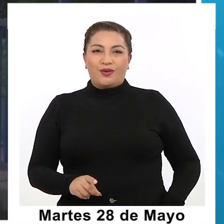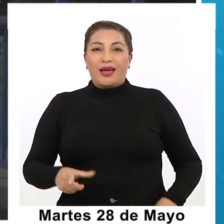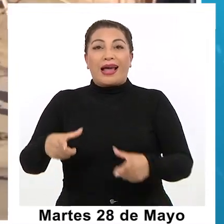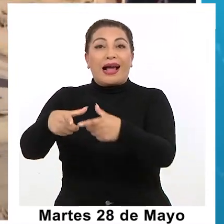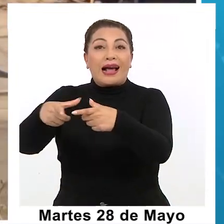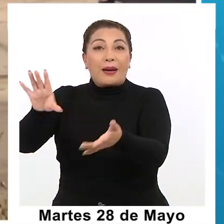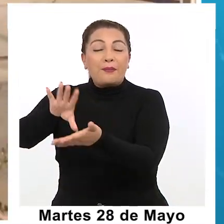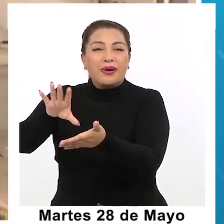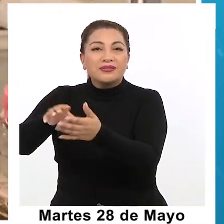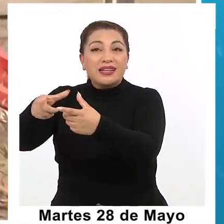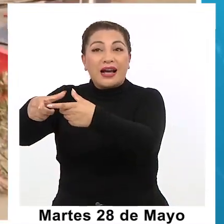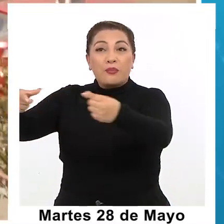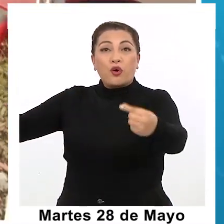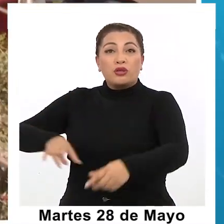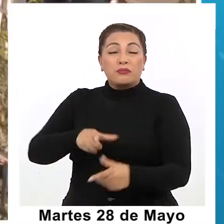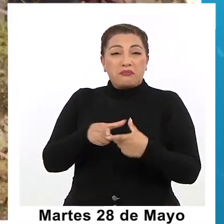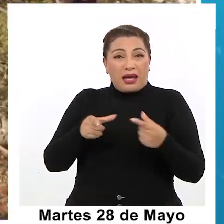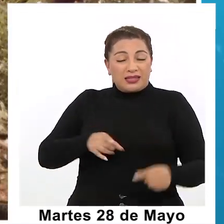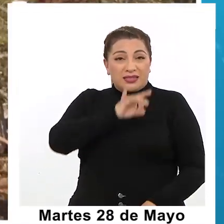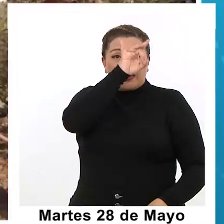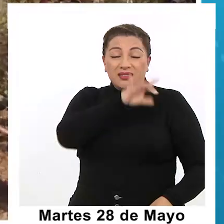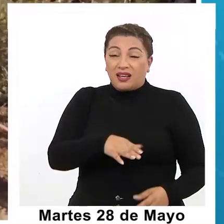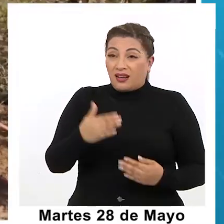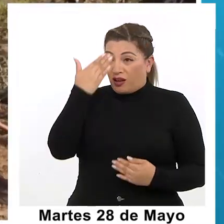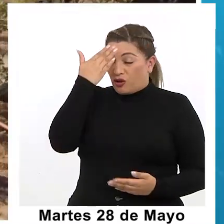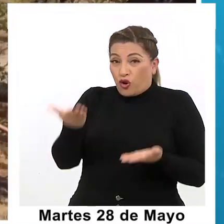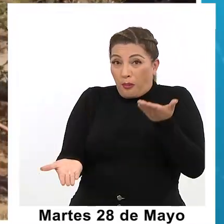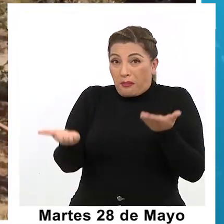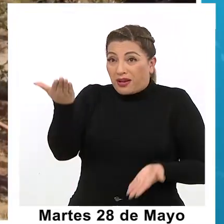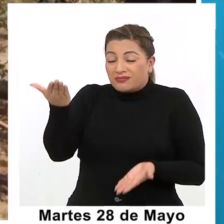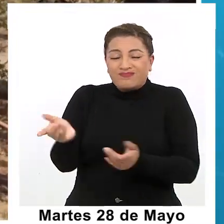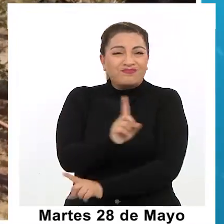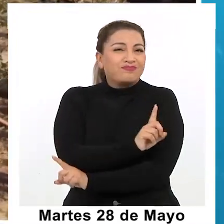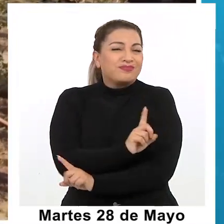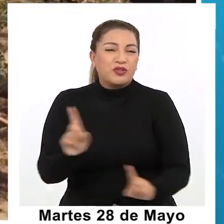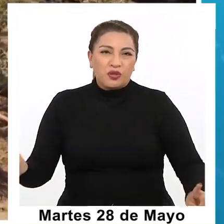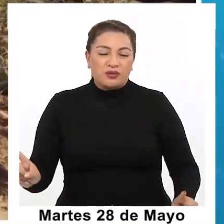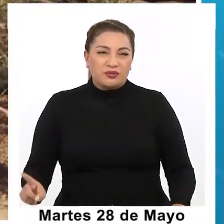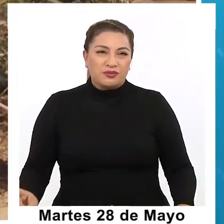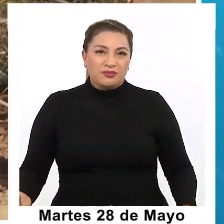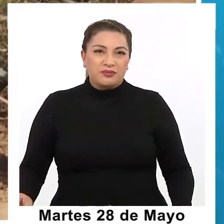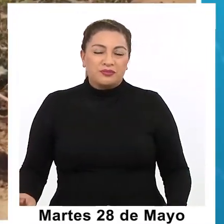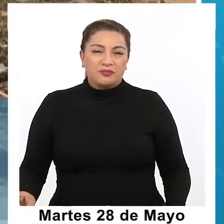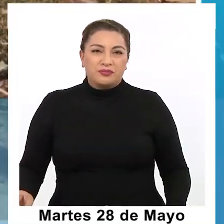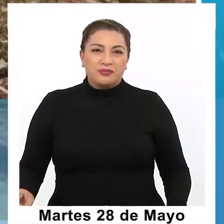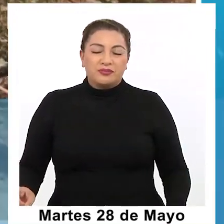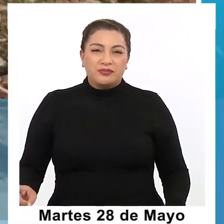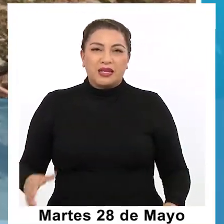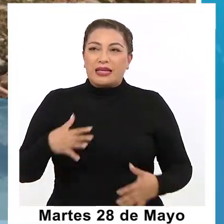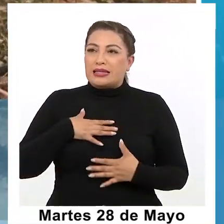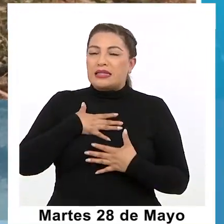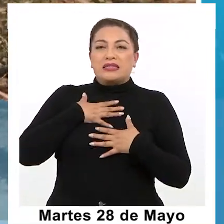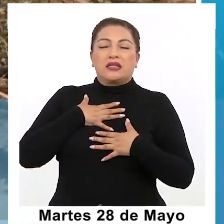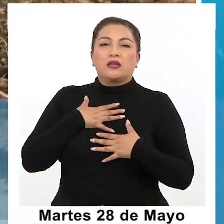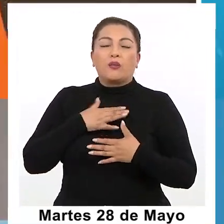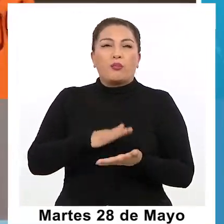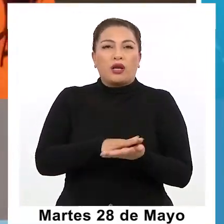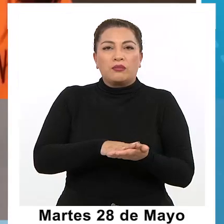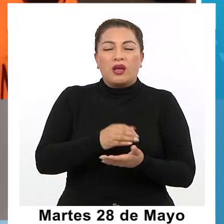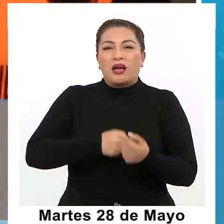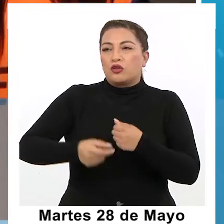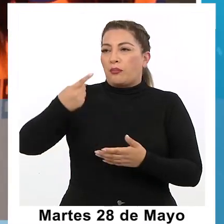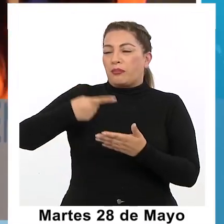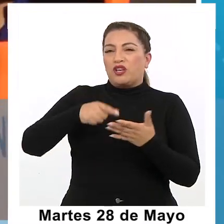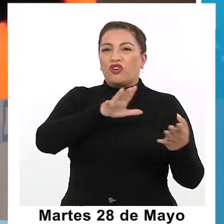enorme de nuestro país en lo reactivo y en lo preventivo, ¿ya? Desde el año 60 a